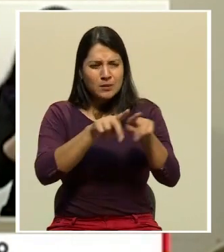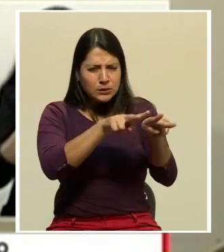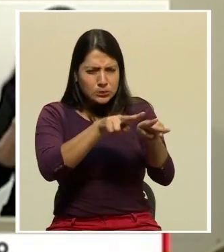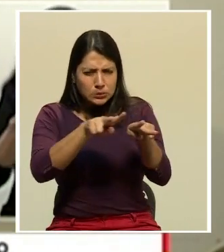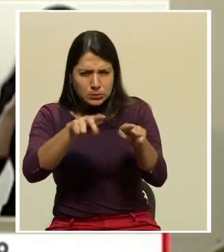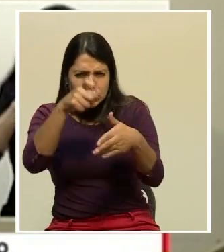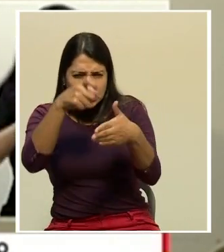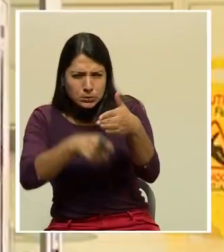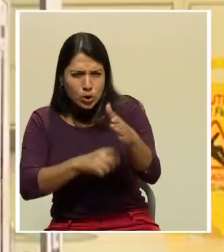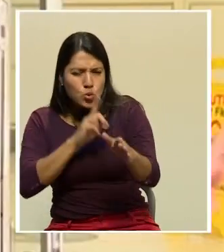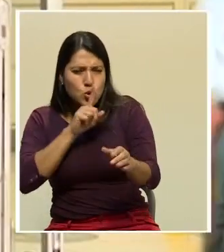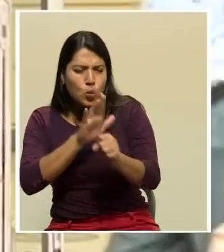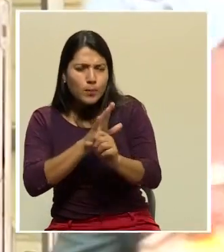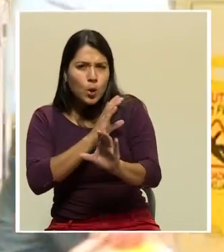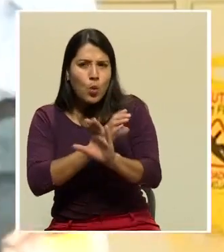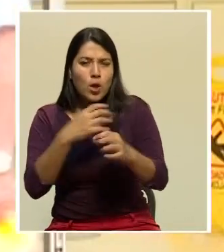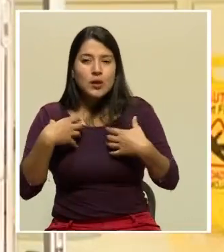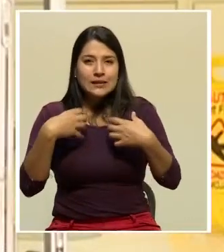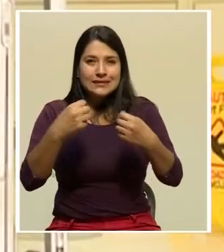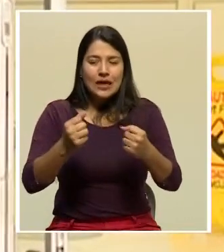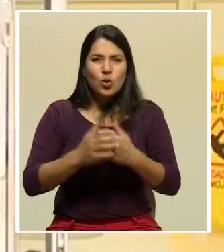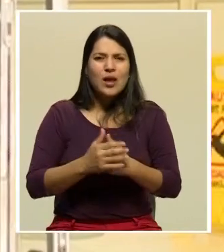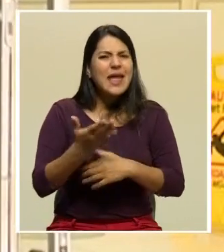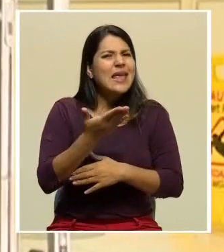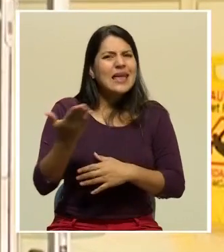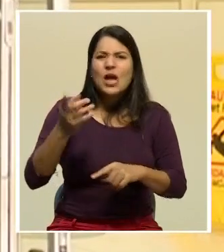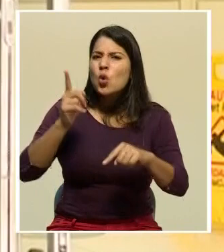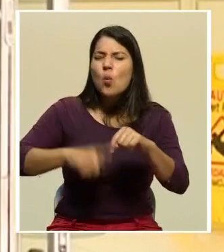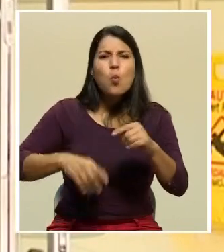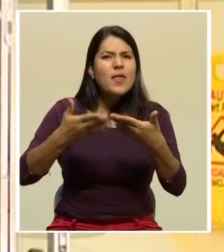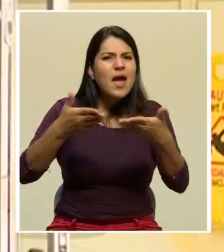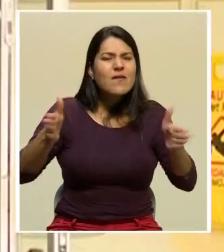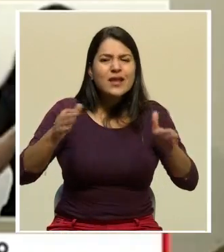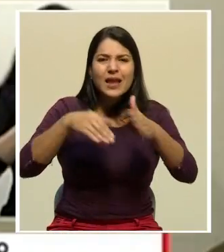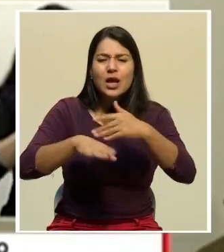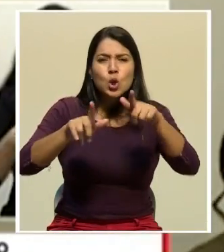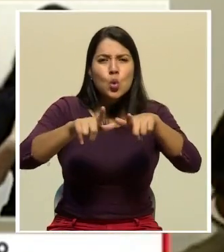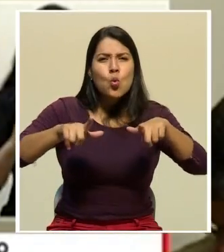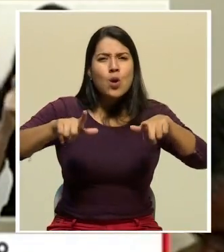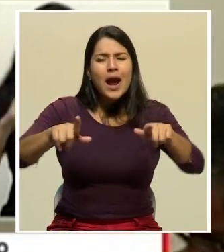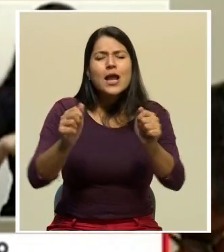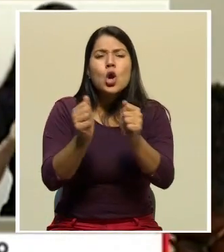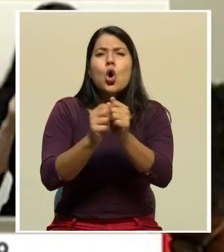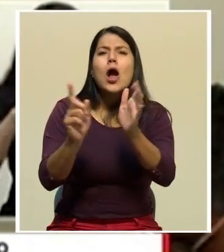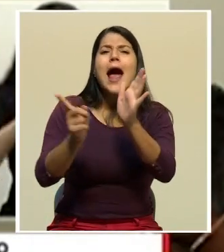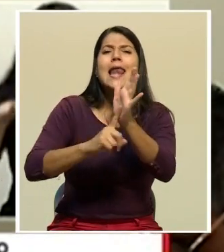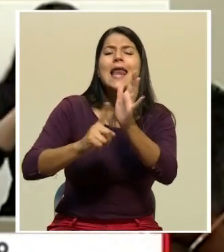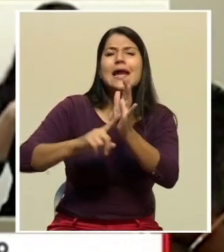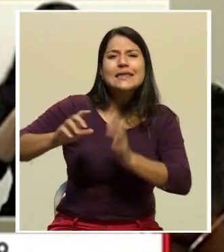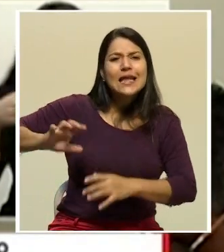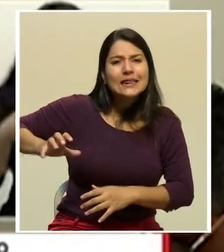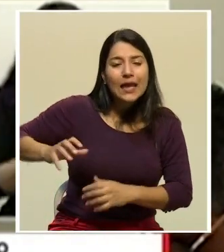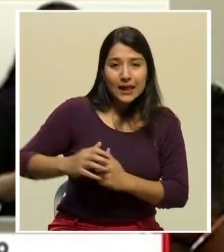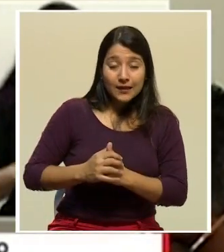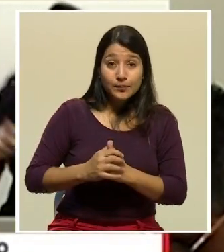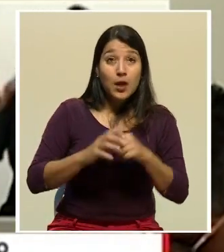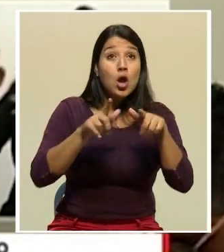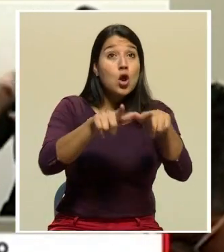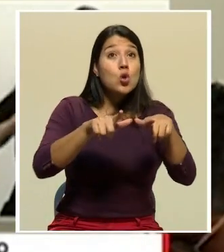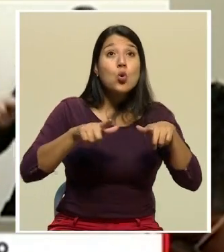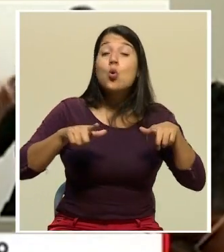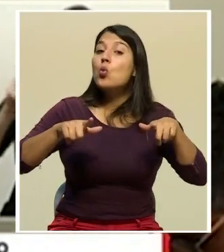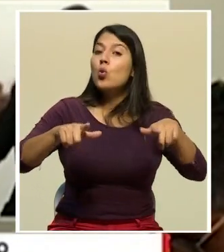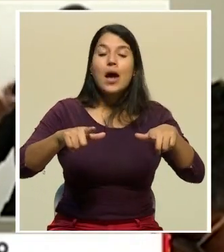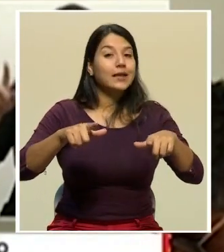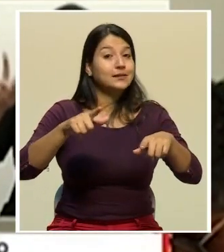protocolos sanitarios. ¿Qué es lo que no puede funcionar en las zonas con alerta naranja? Para aquellos establecimientos que no